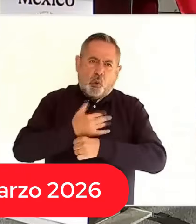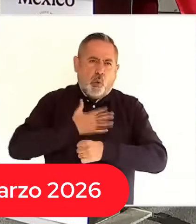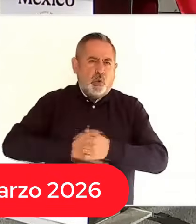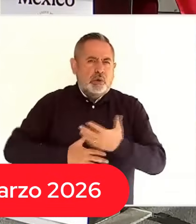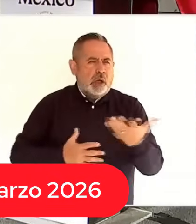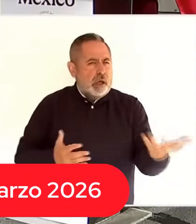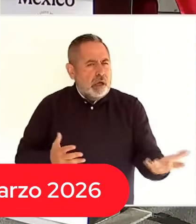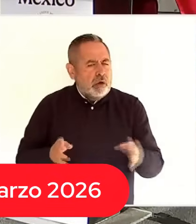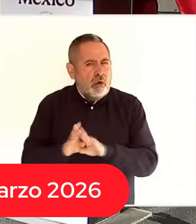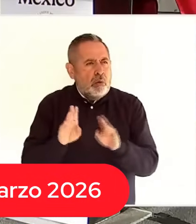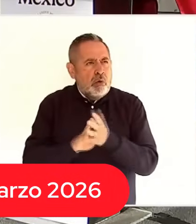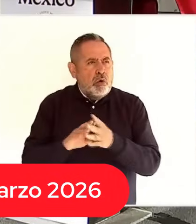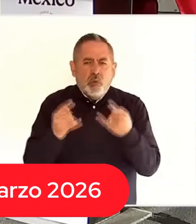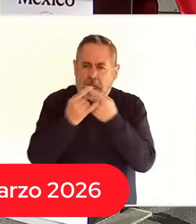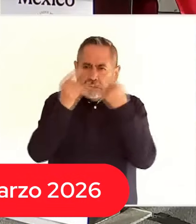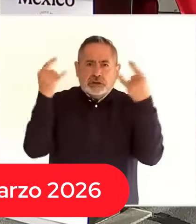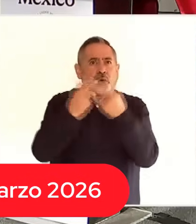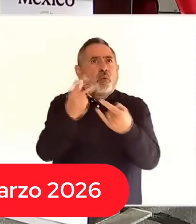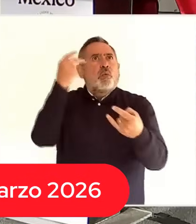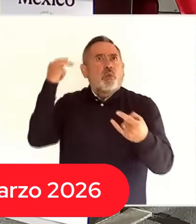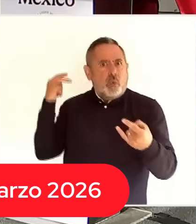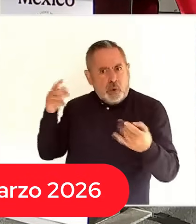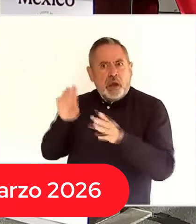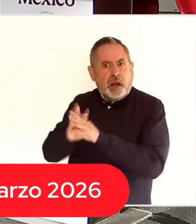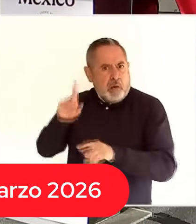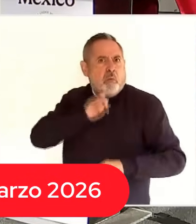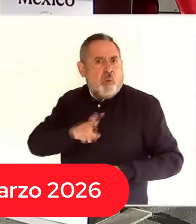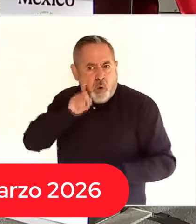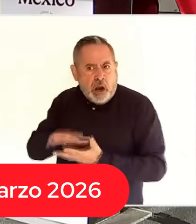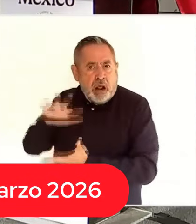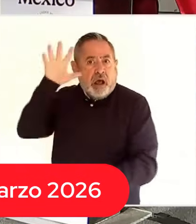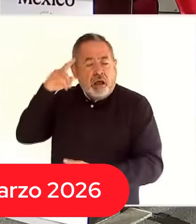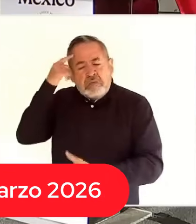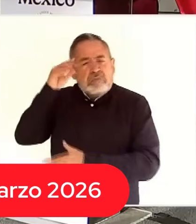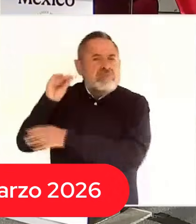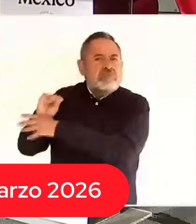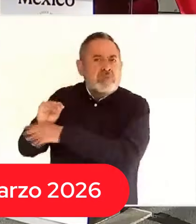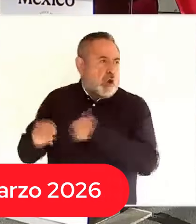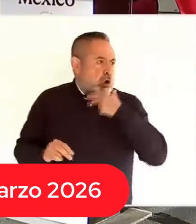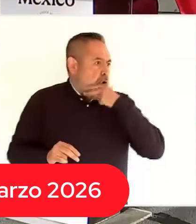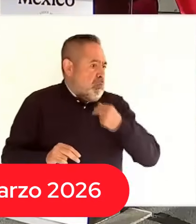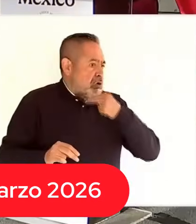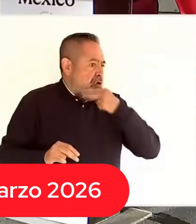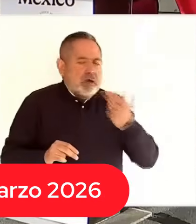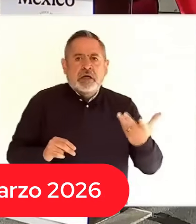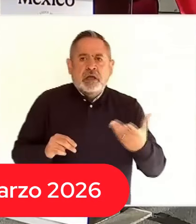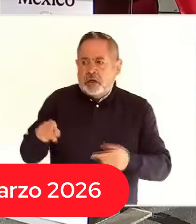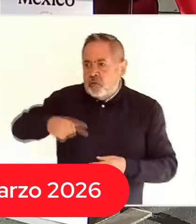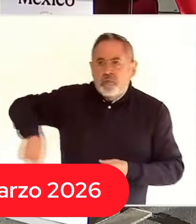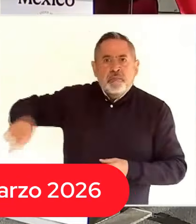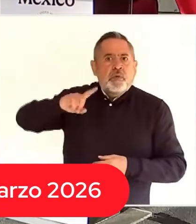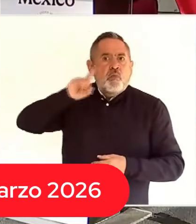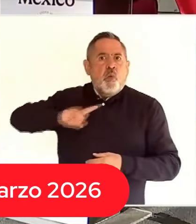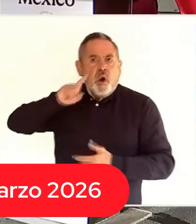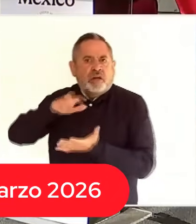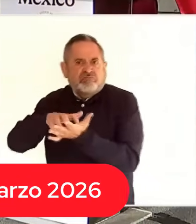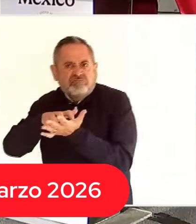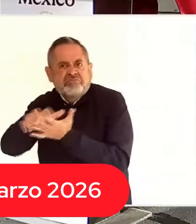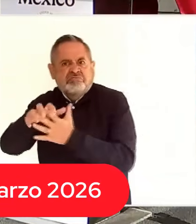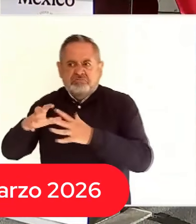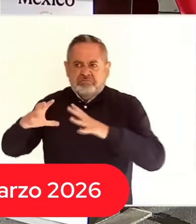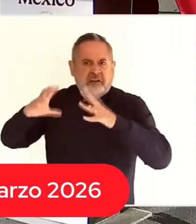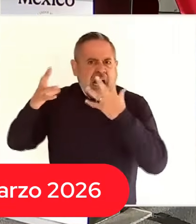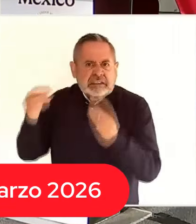empobrece nuestra comprensión del pasado, al ignorar la complejidad y la dimensión colectiva de los